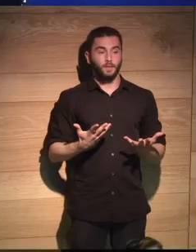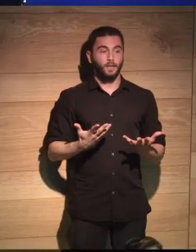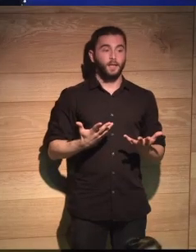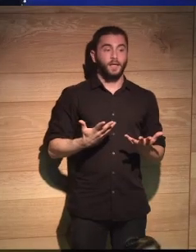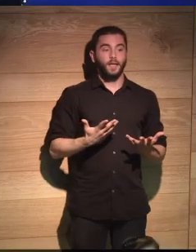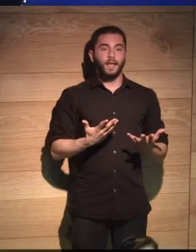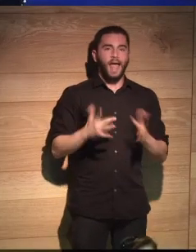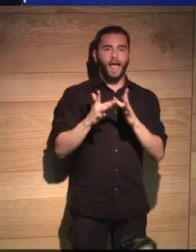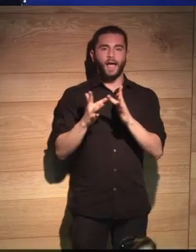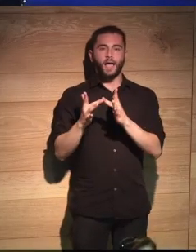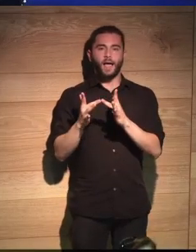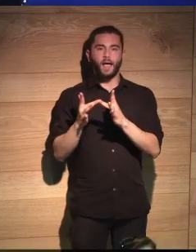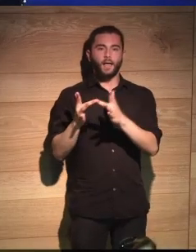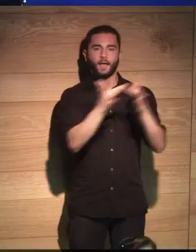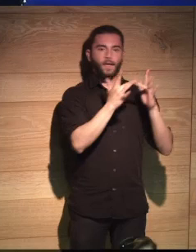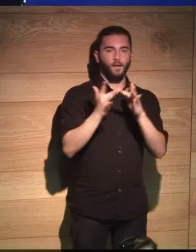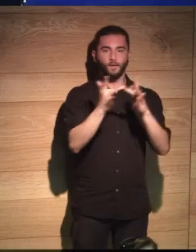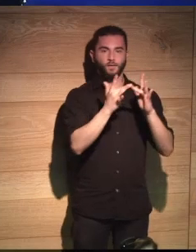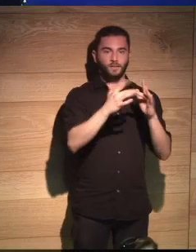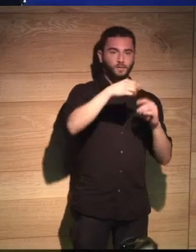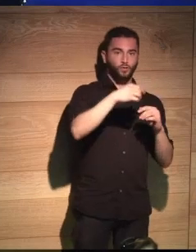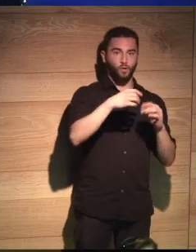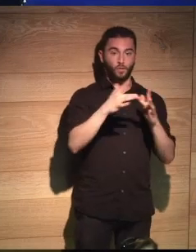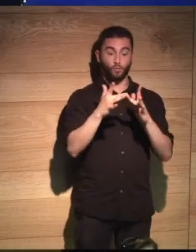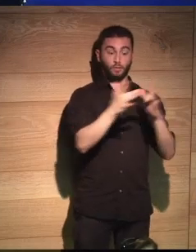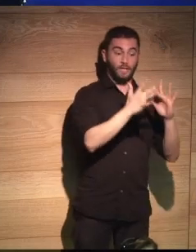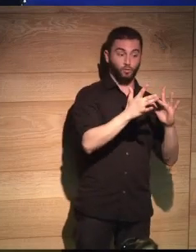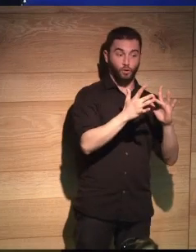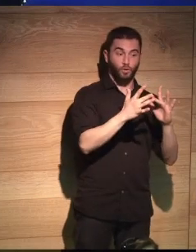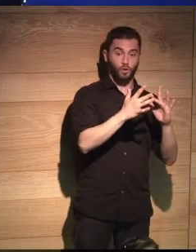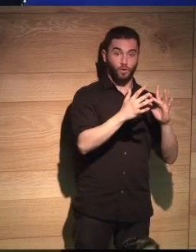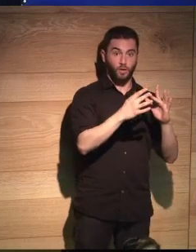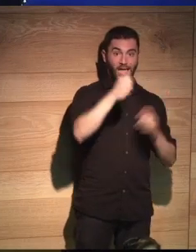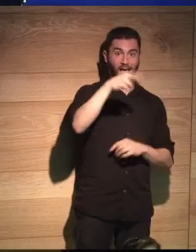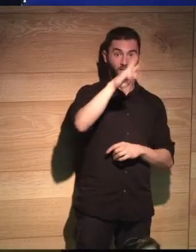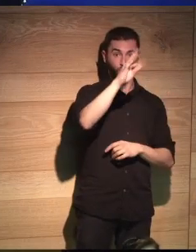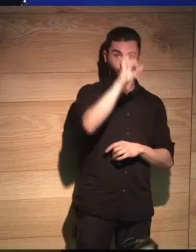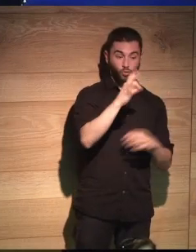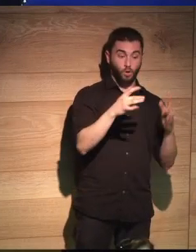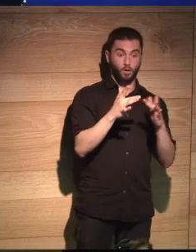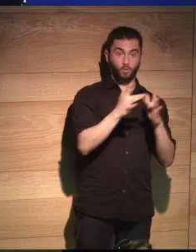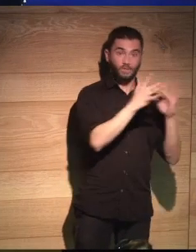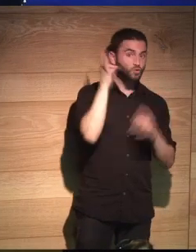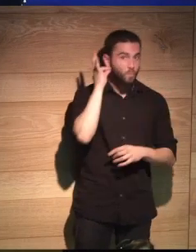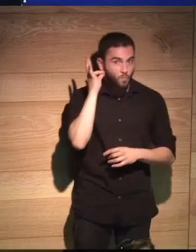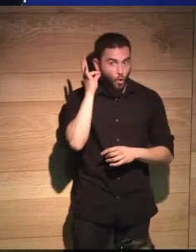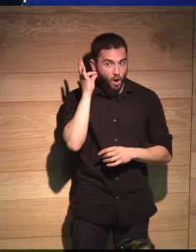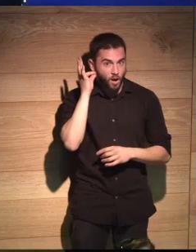como la mala relación que tiene con las mujeres, ¿no? Él es como él, es un hombre de su época, ¿no?